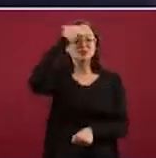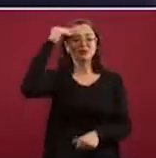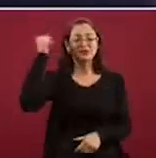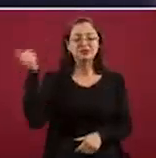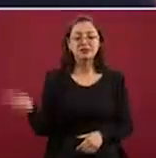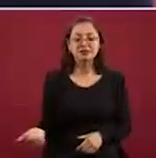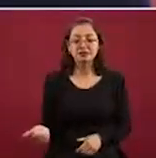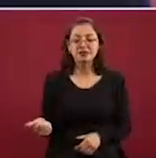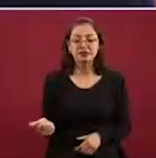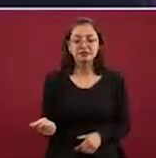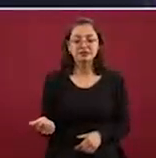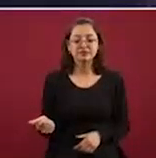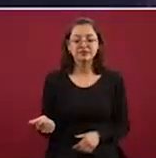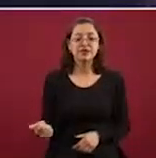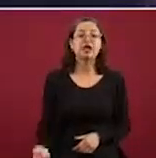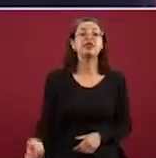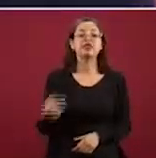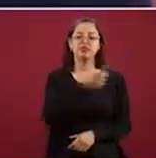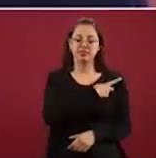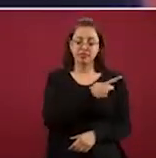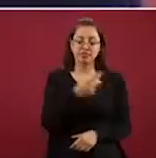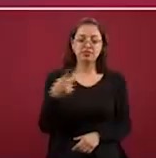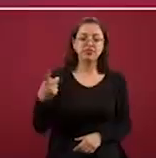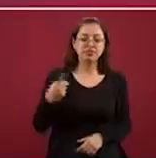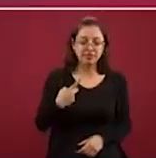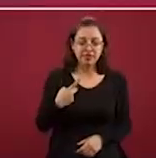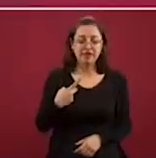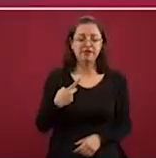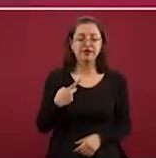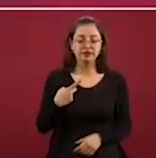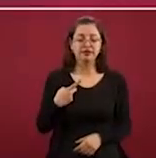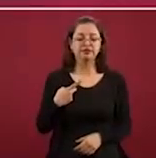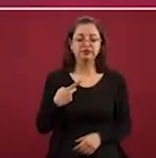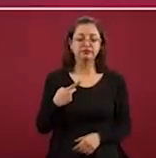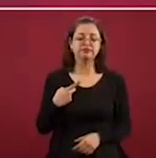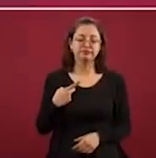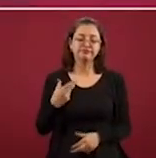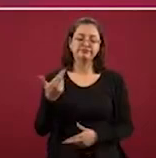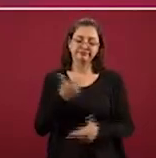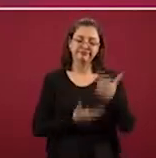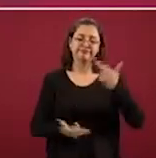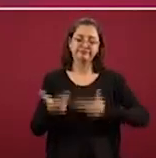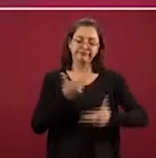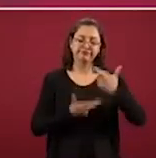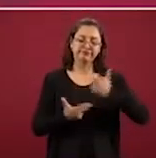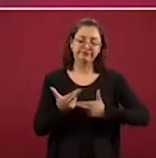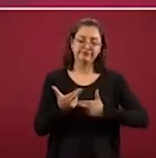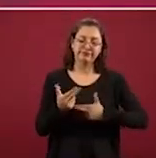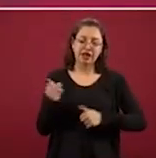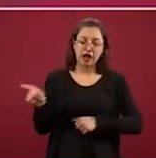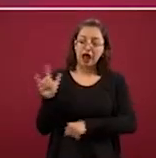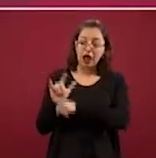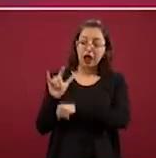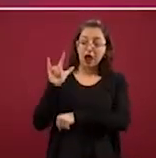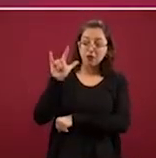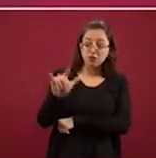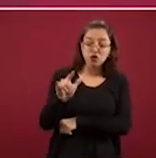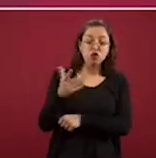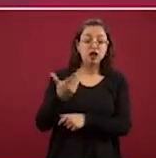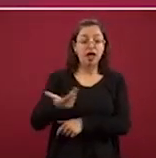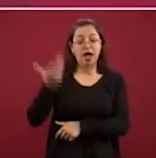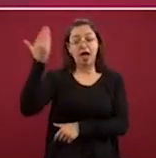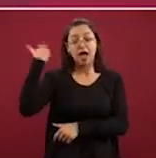le corresponde que esté ese bien que le